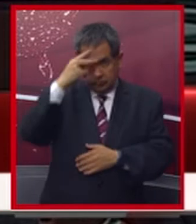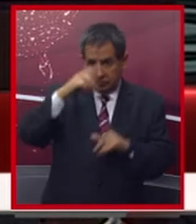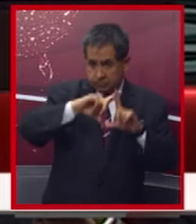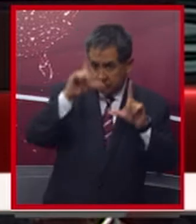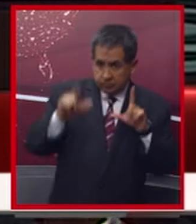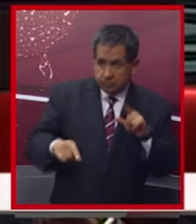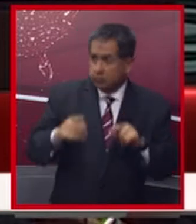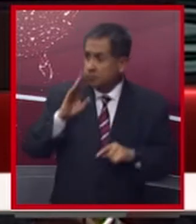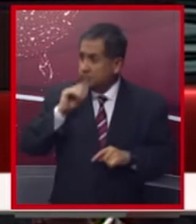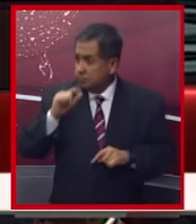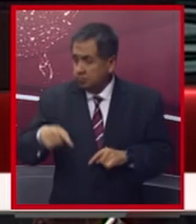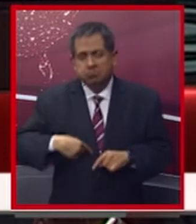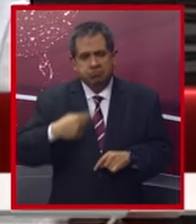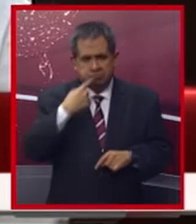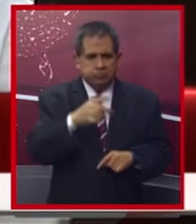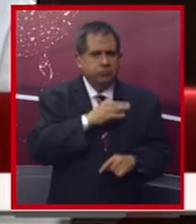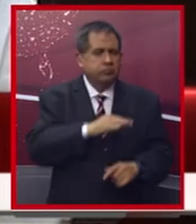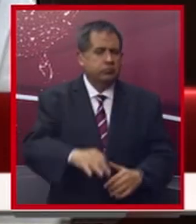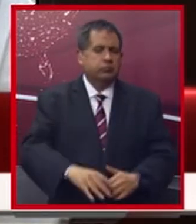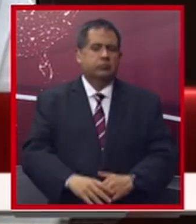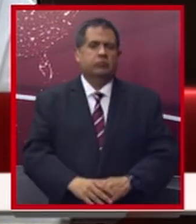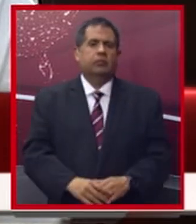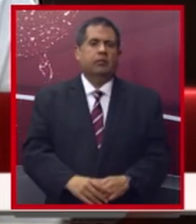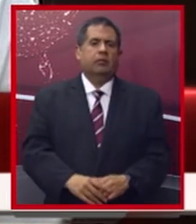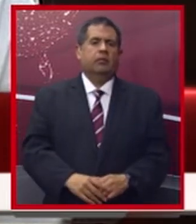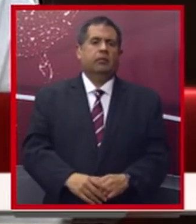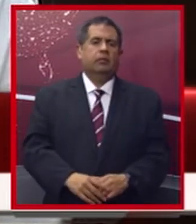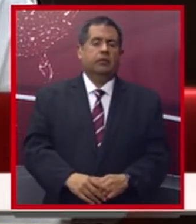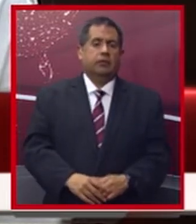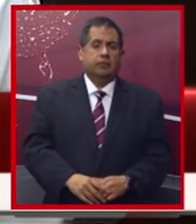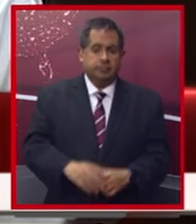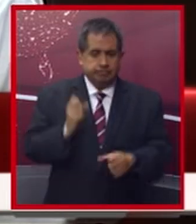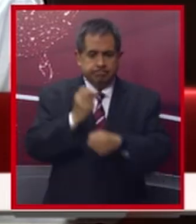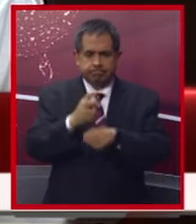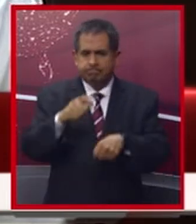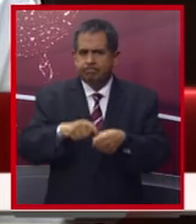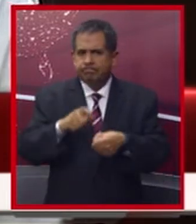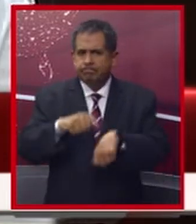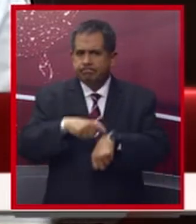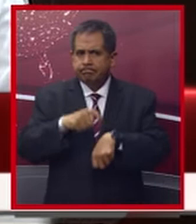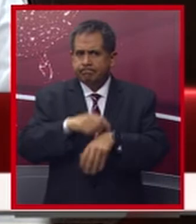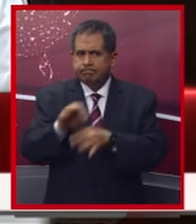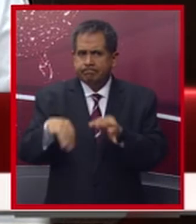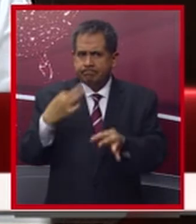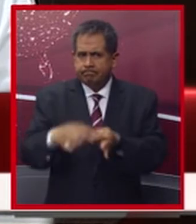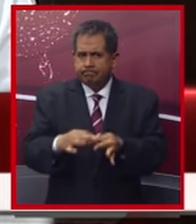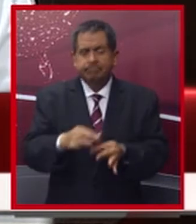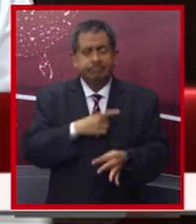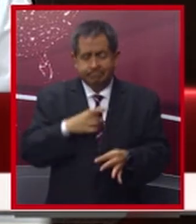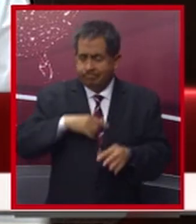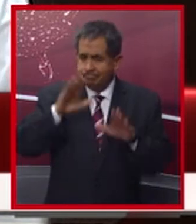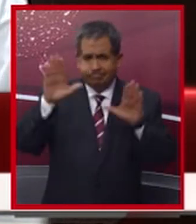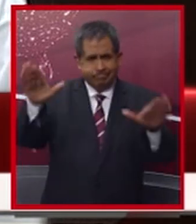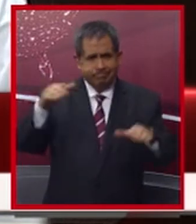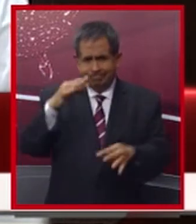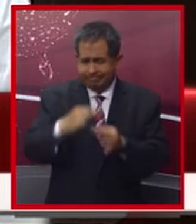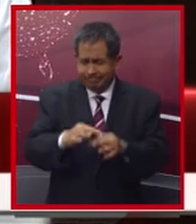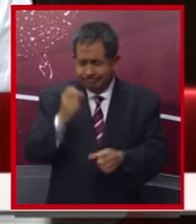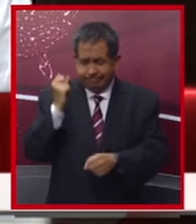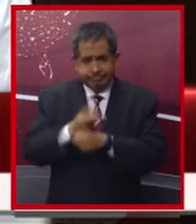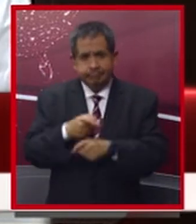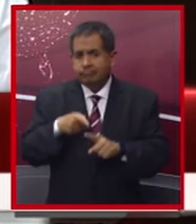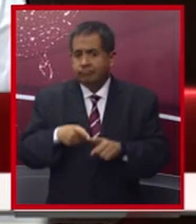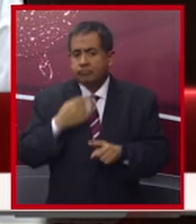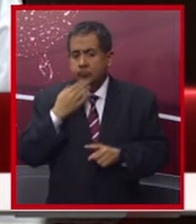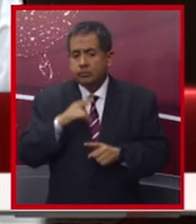país. La puntualidad de un vuelo debe ser una de las mayores prioridades de las líneas aéreas, pues de ello depende